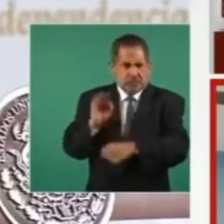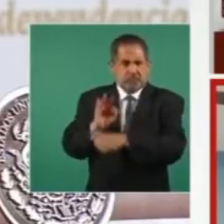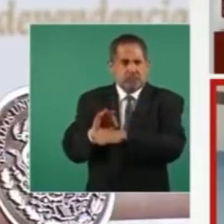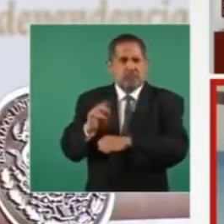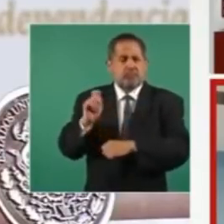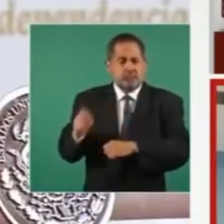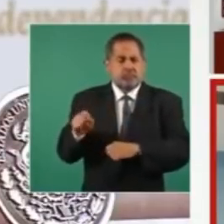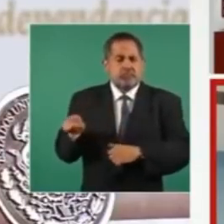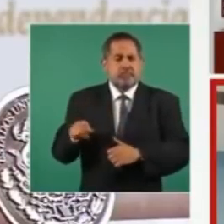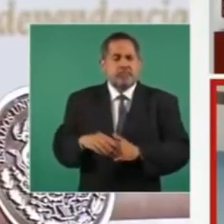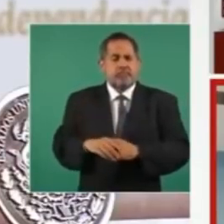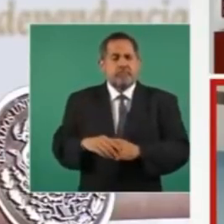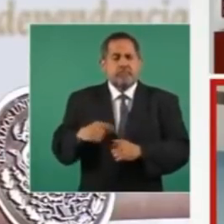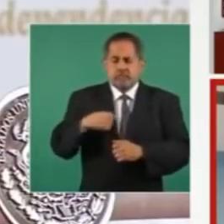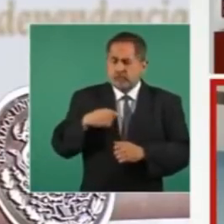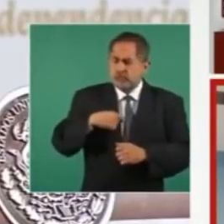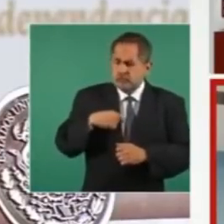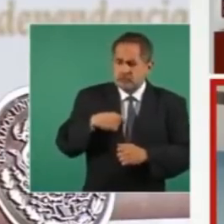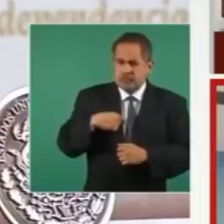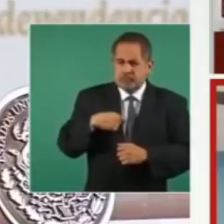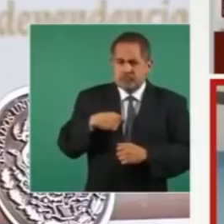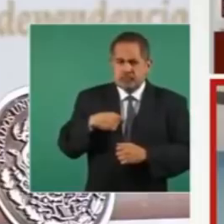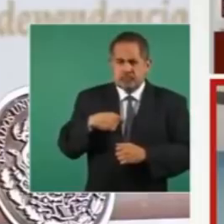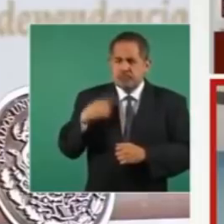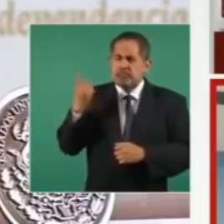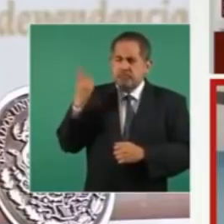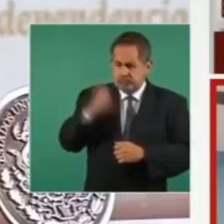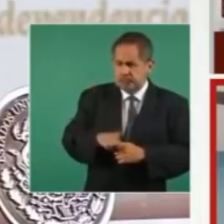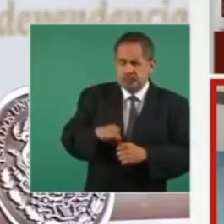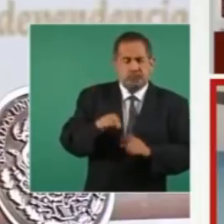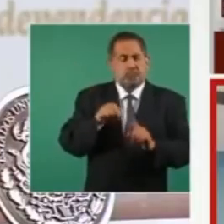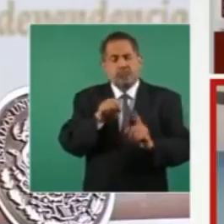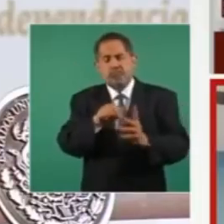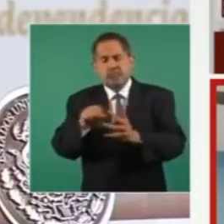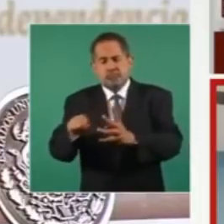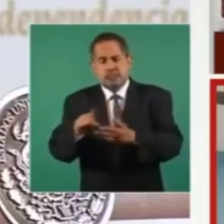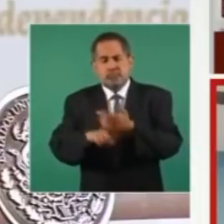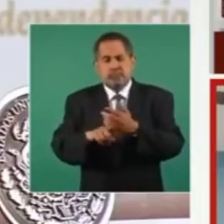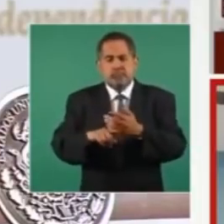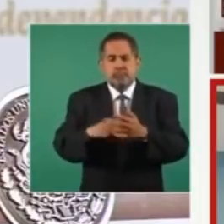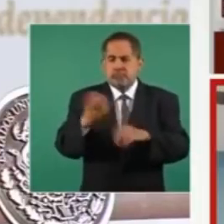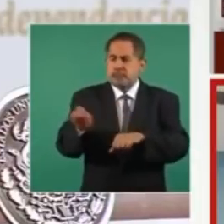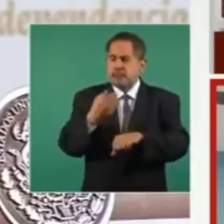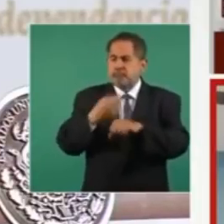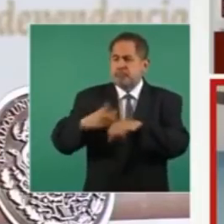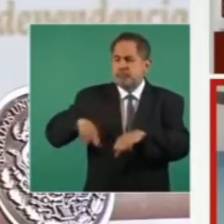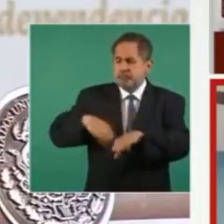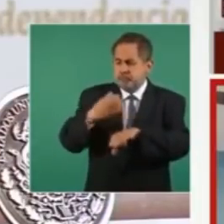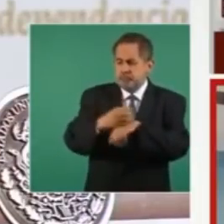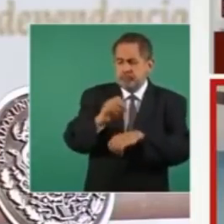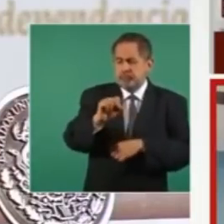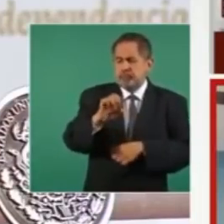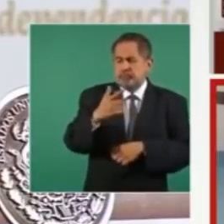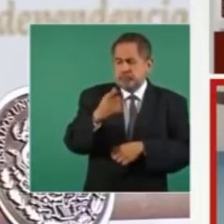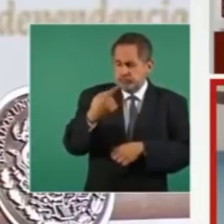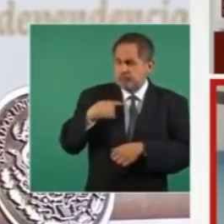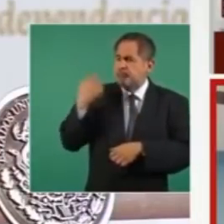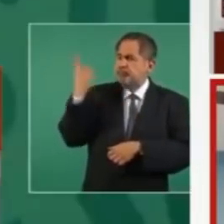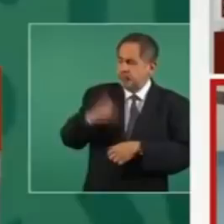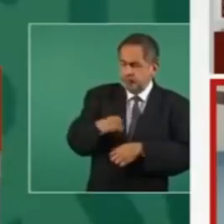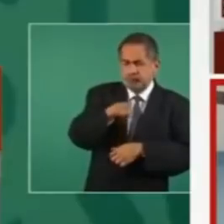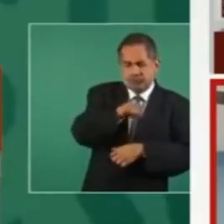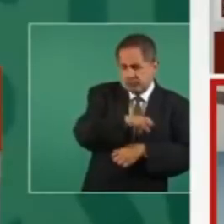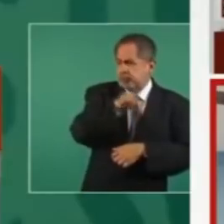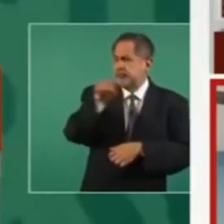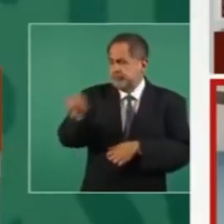porque voy a dar instrucciones a la secretaria de Gobernación, la